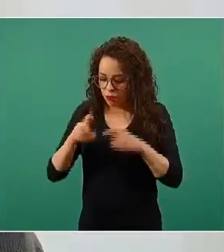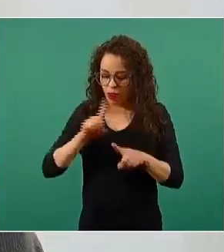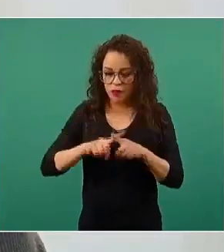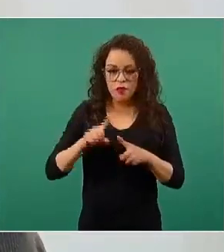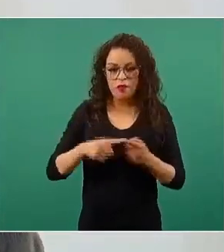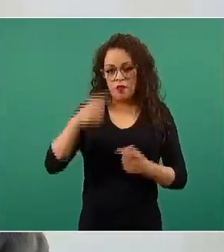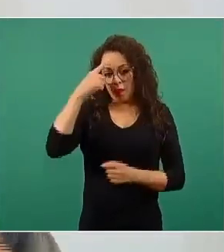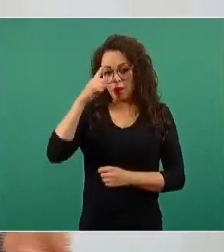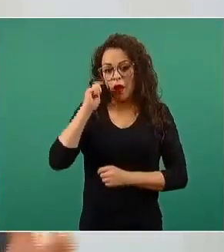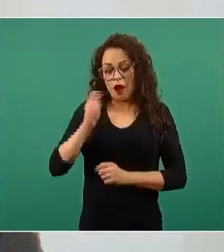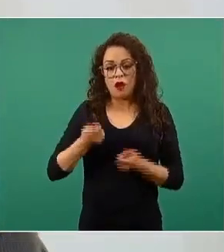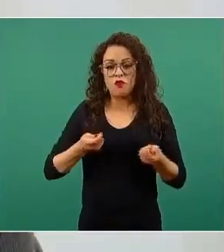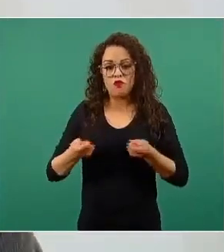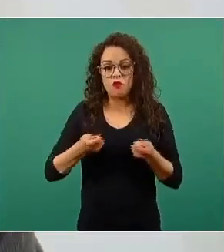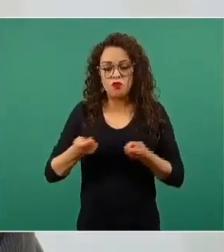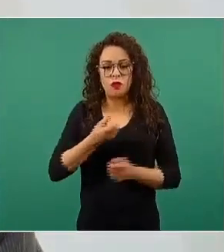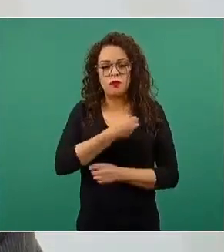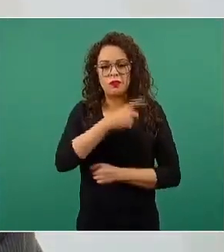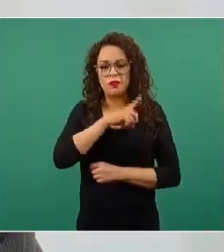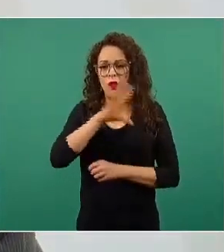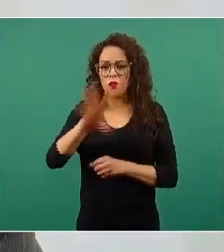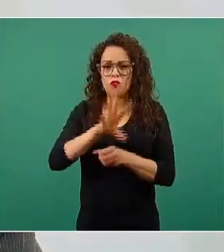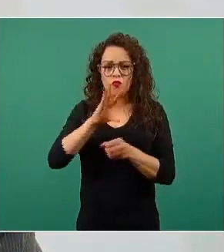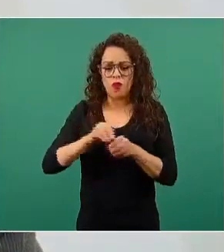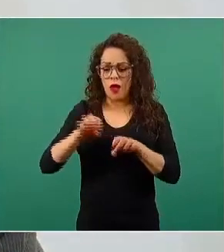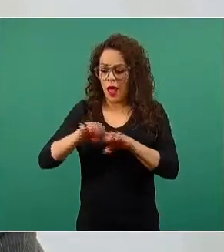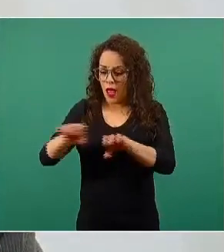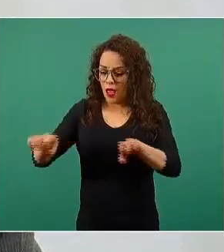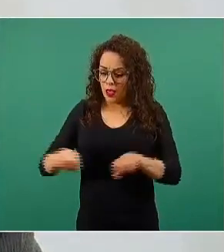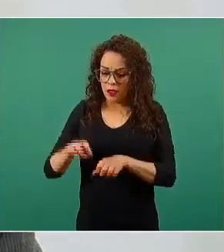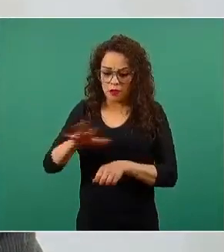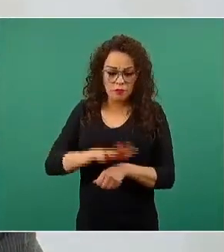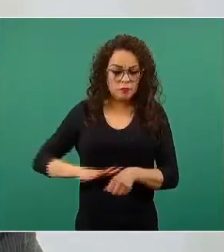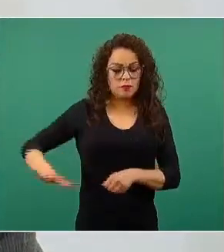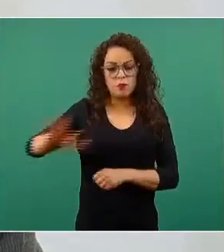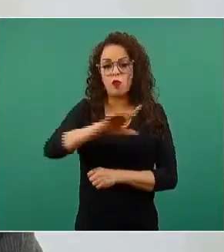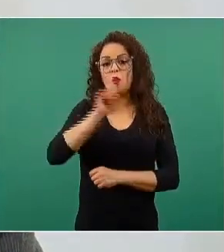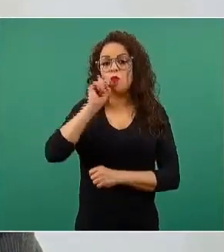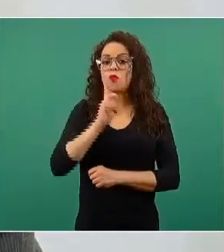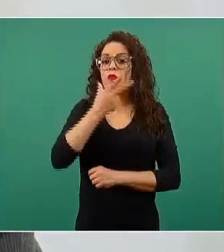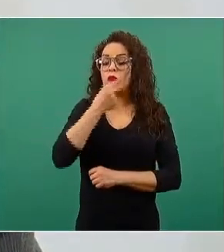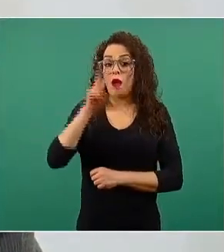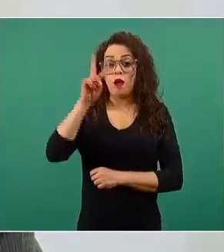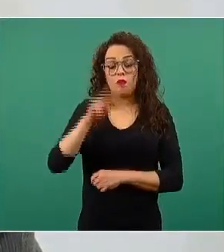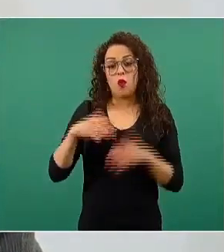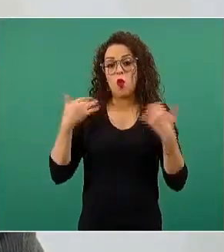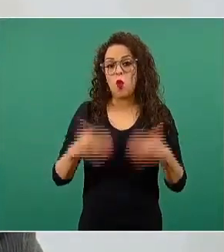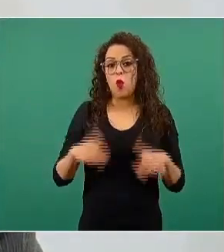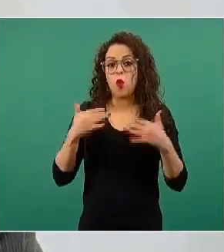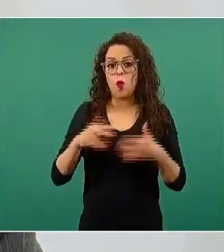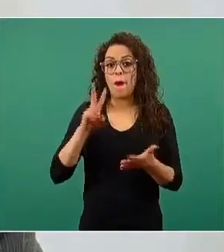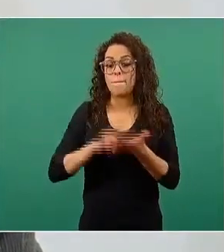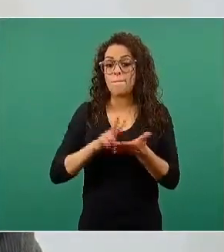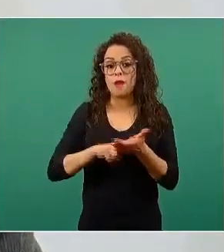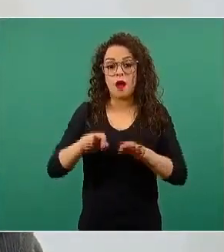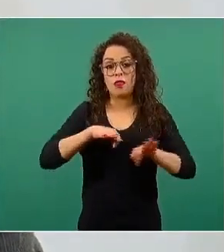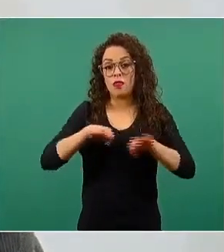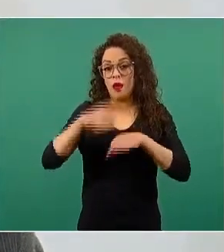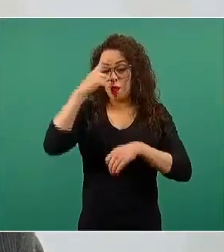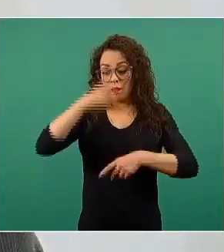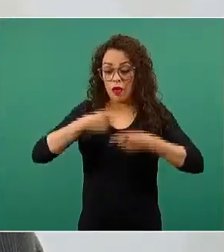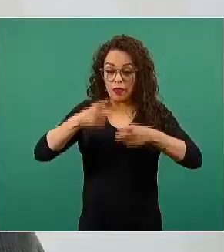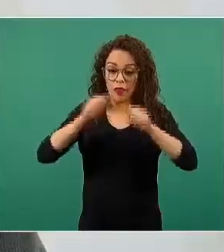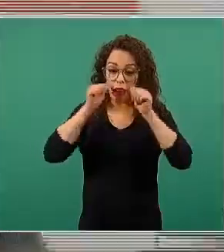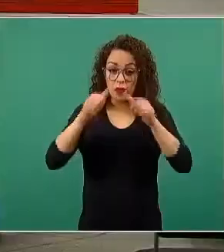control sanitario, es decir, todo un despliegue de hombres y mujeres que han hecho un gran trabajo por atender a la población. En San